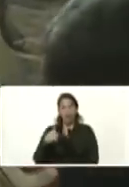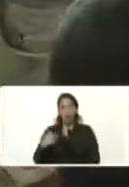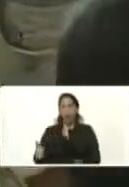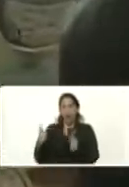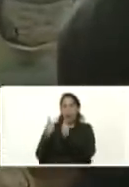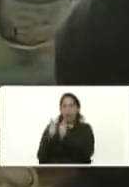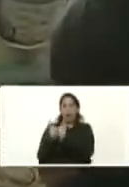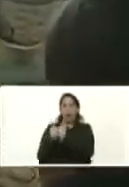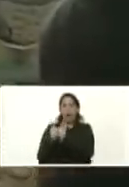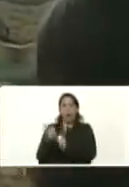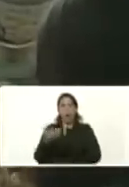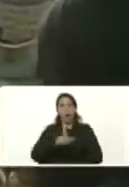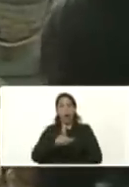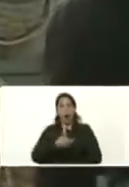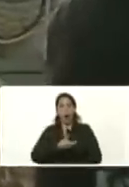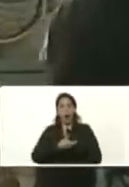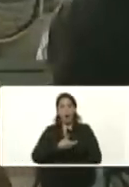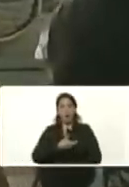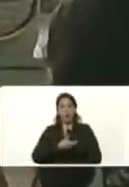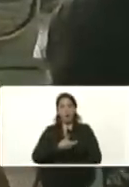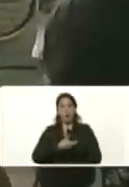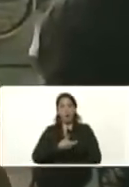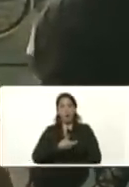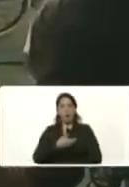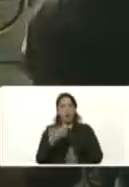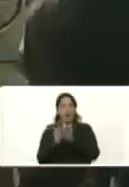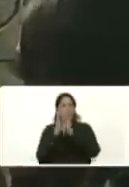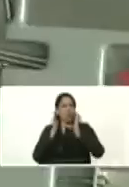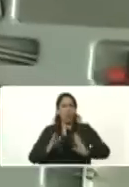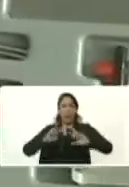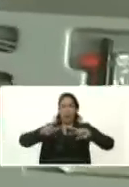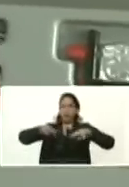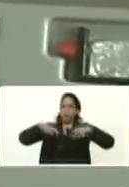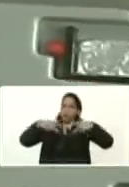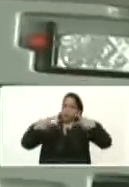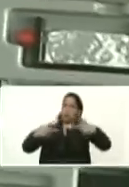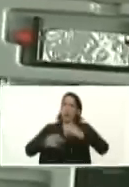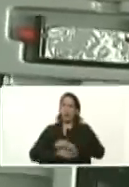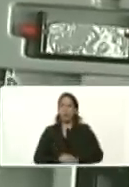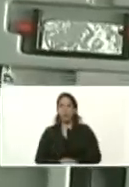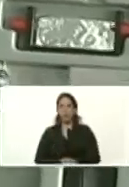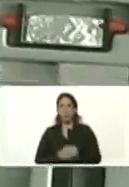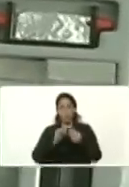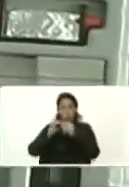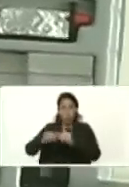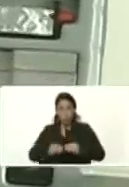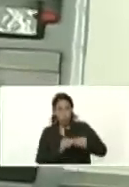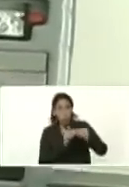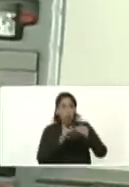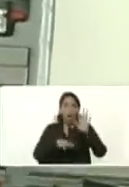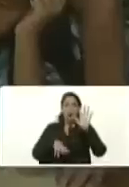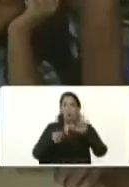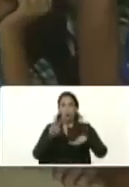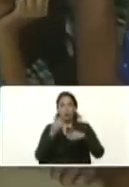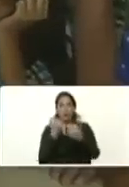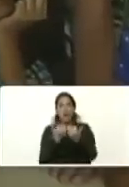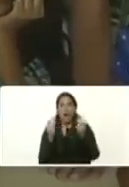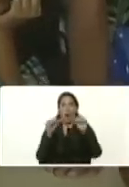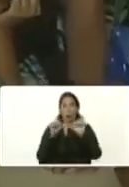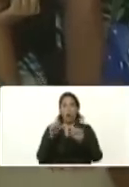alcalde faris fray a una escuela total y absolutamente nueva con 12 aulas dos